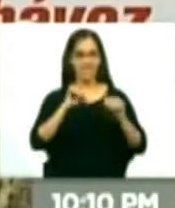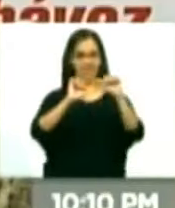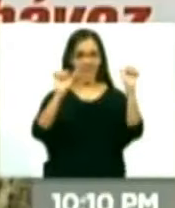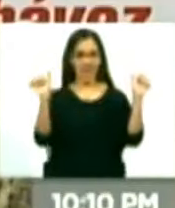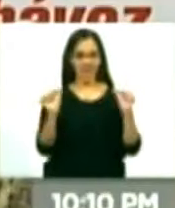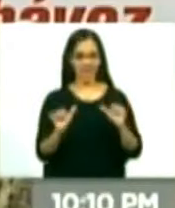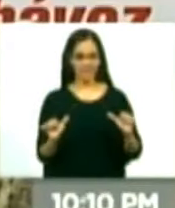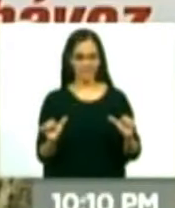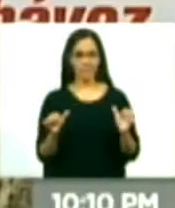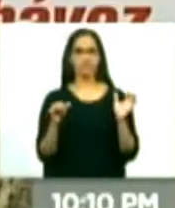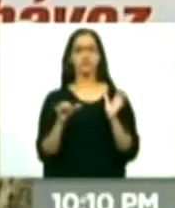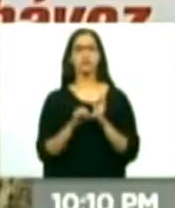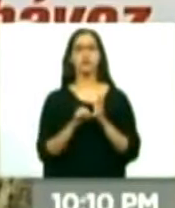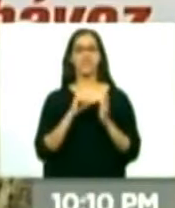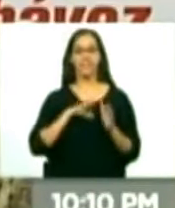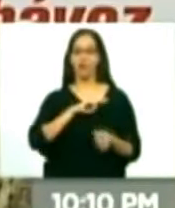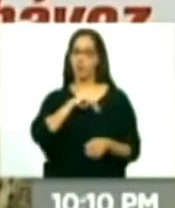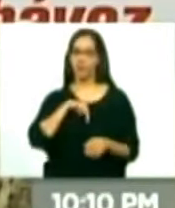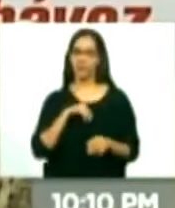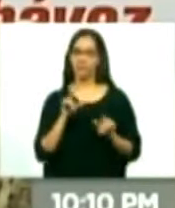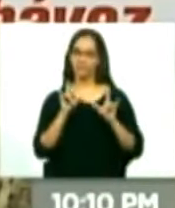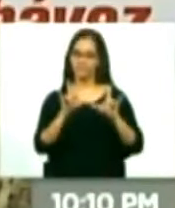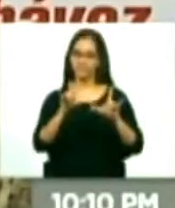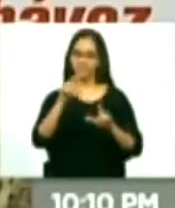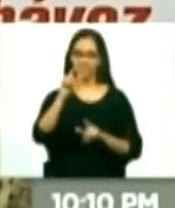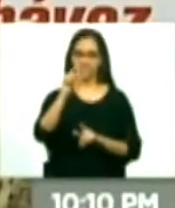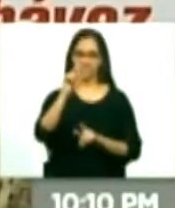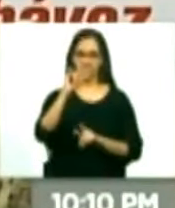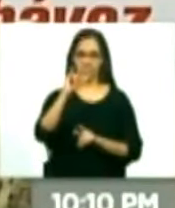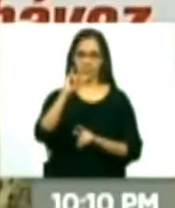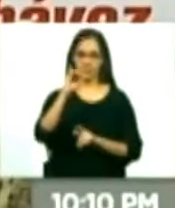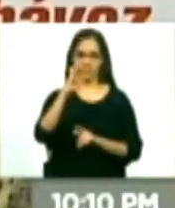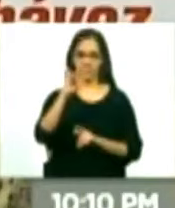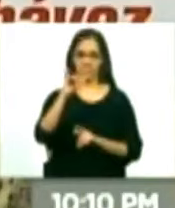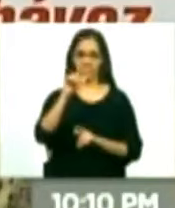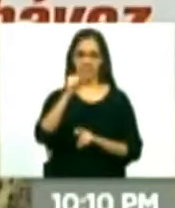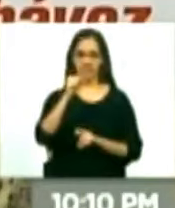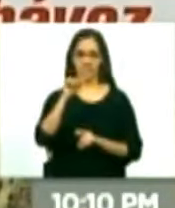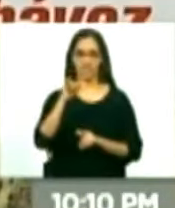está nuestra querida Tibisay. En la casa,